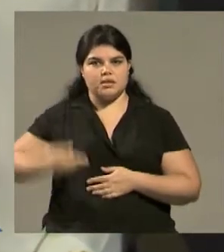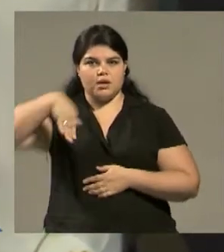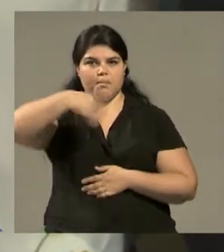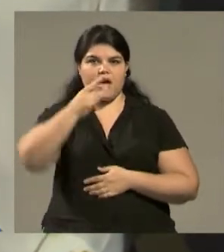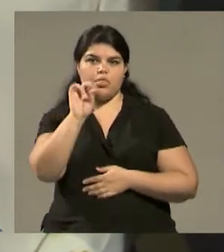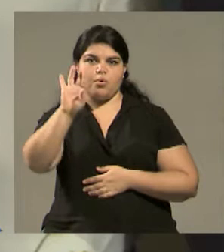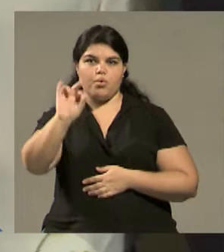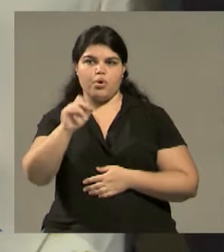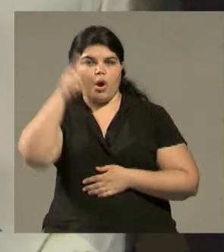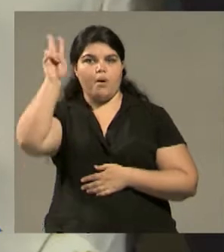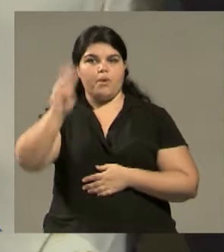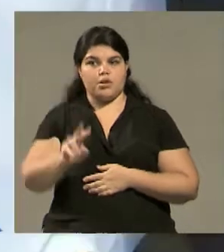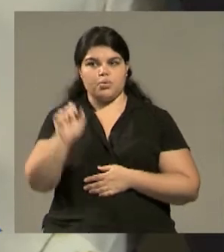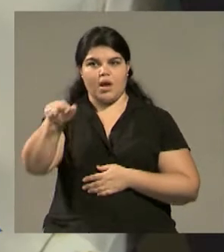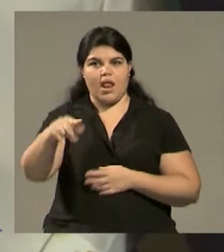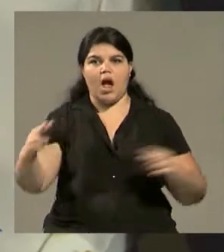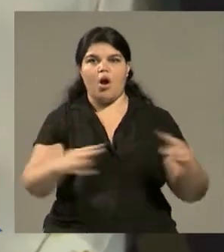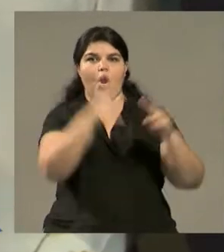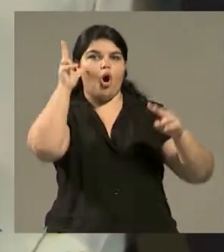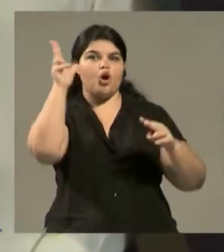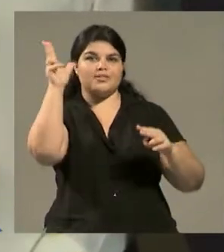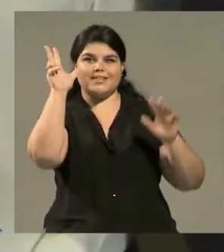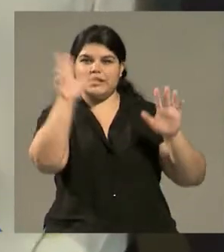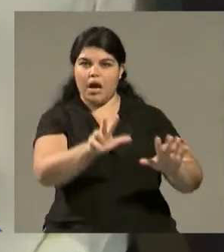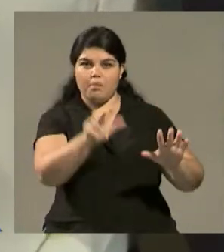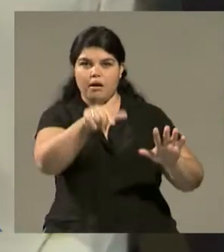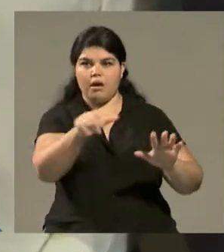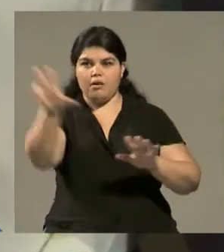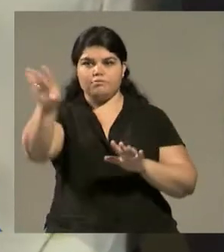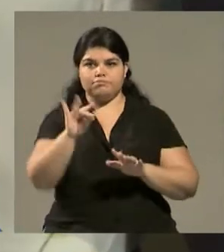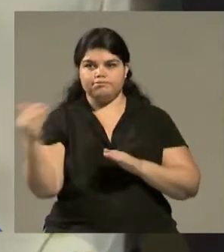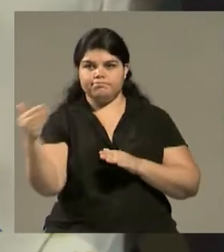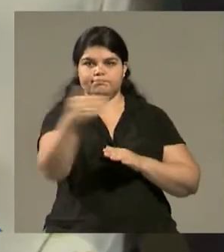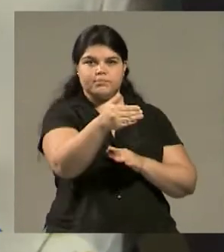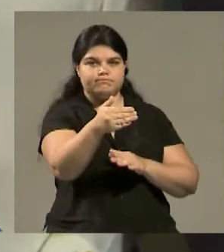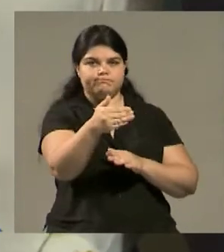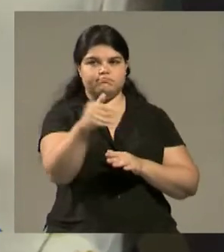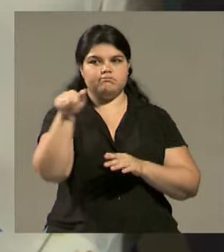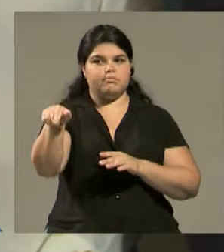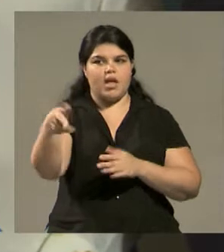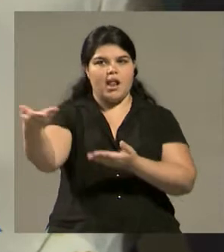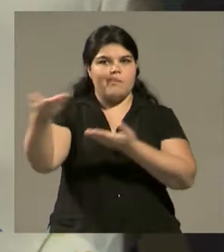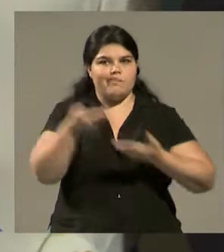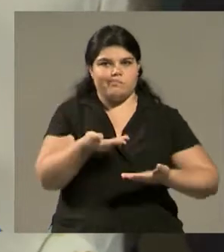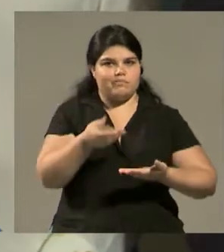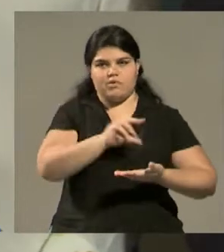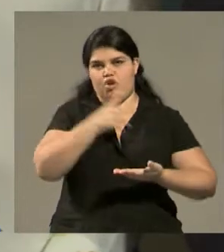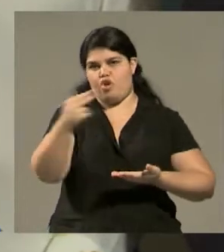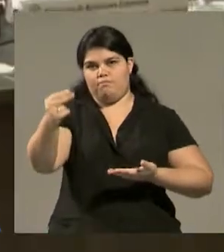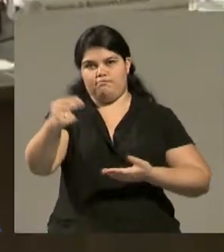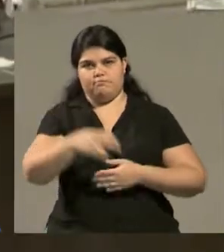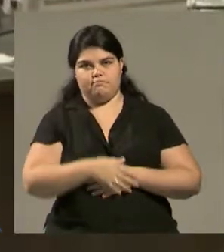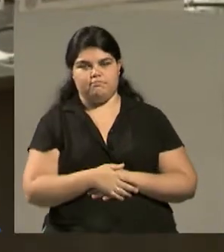Maduro a la octava Cumbre de las Américas de Lima, que su presencia ya no será bienvenida en dicho